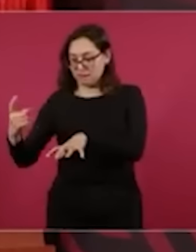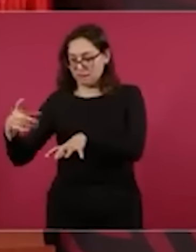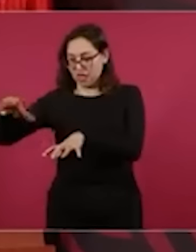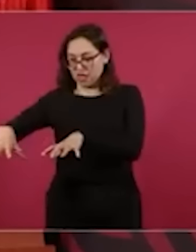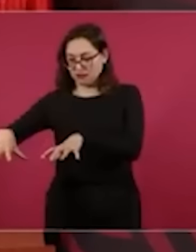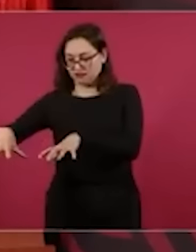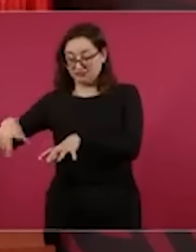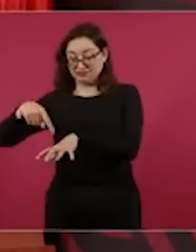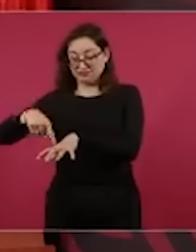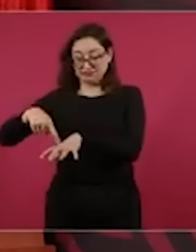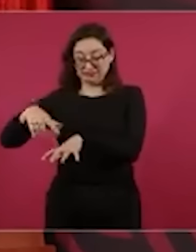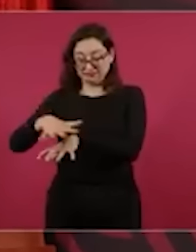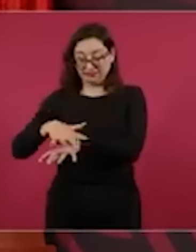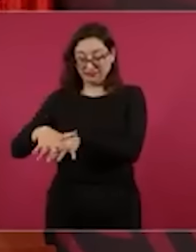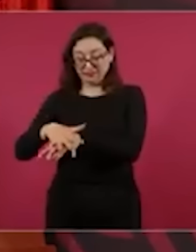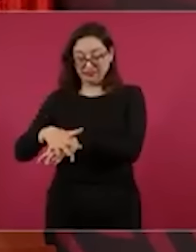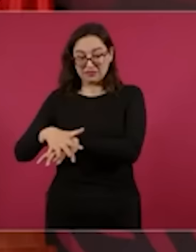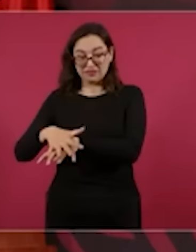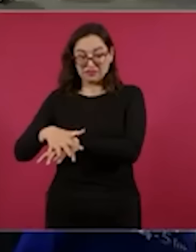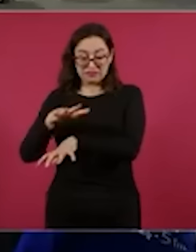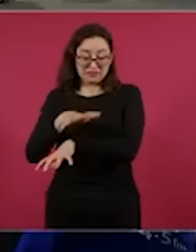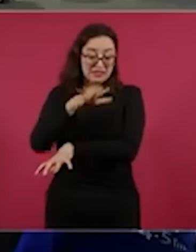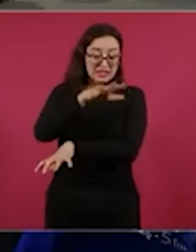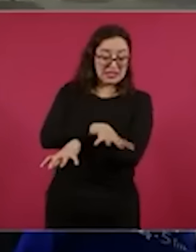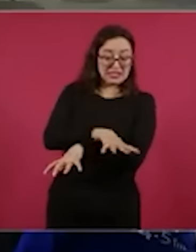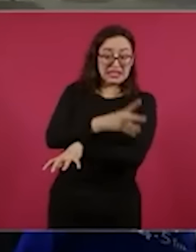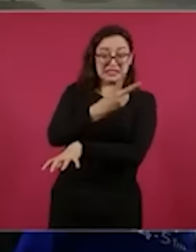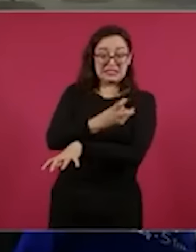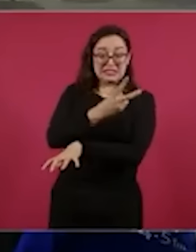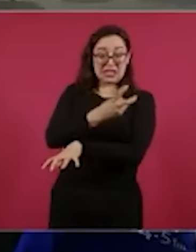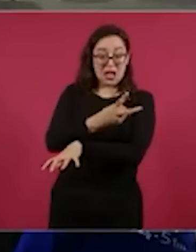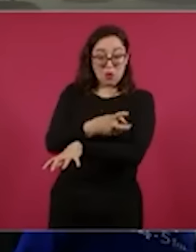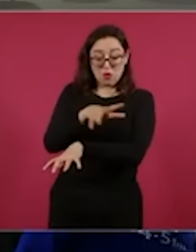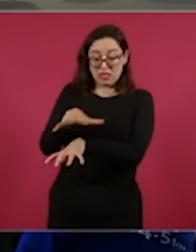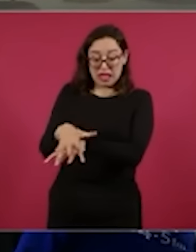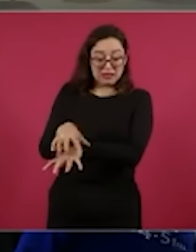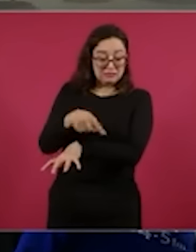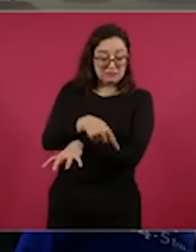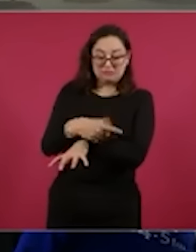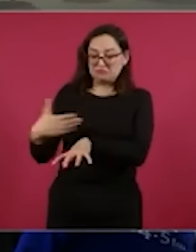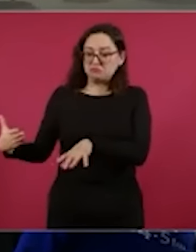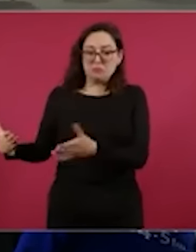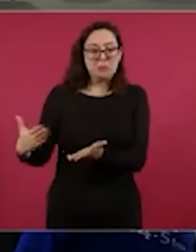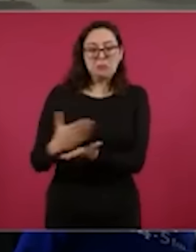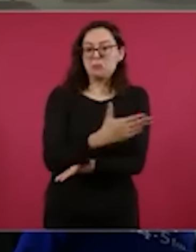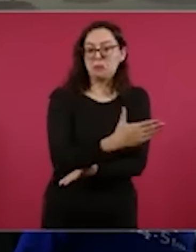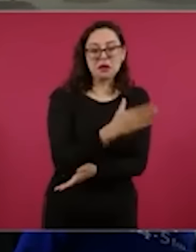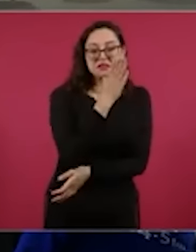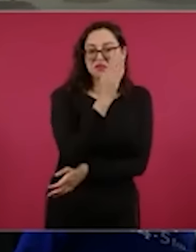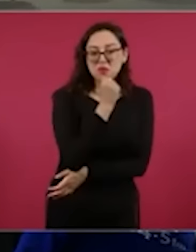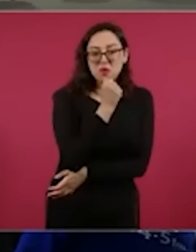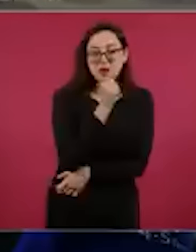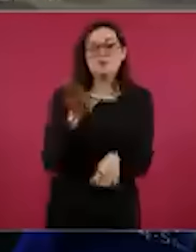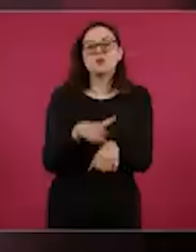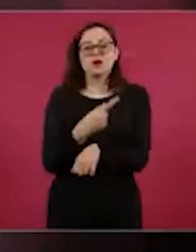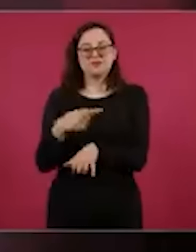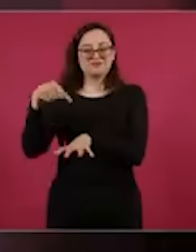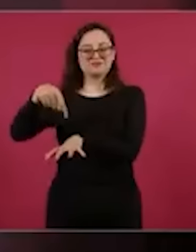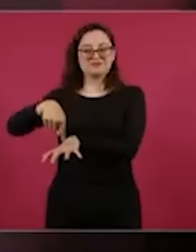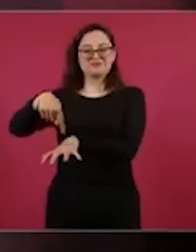Esas 17 hectáreas comprenden la residencia, que entonces era la residencia